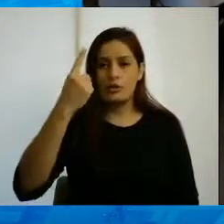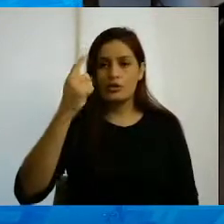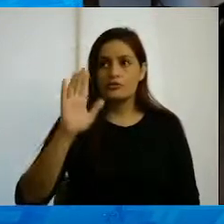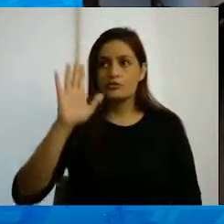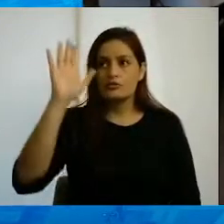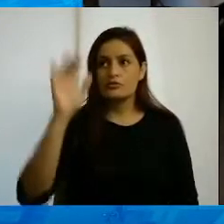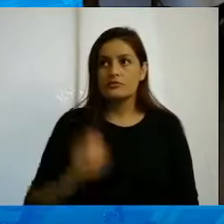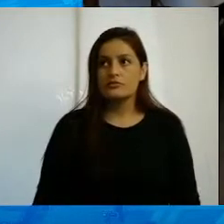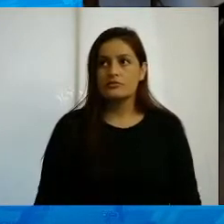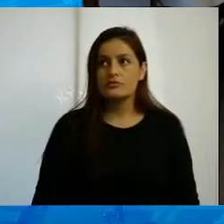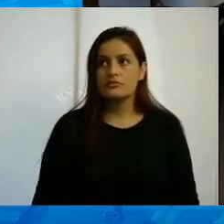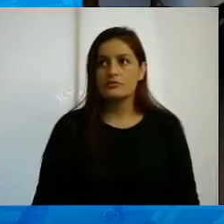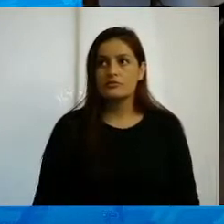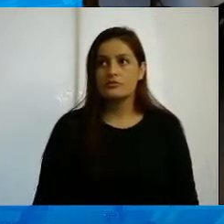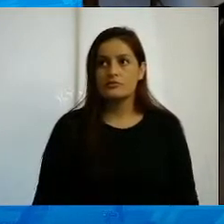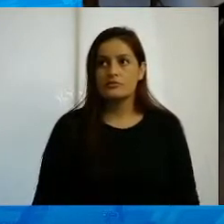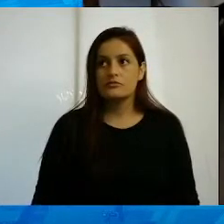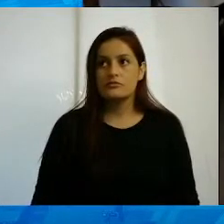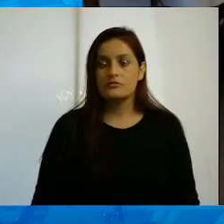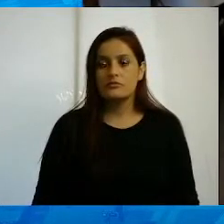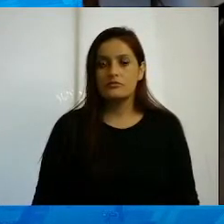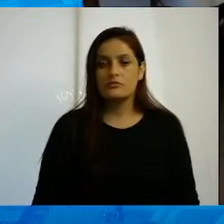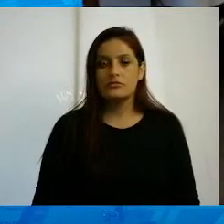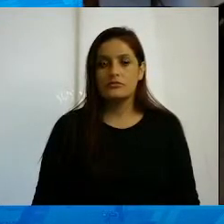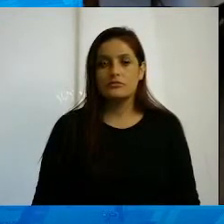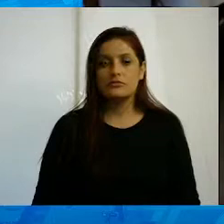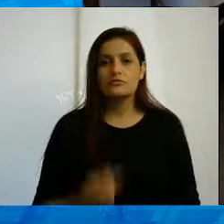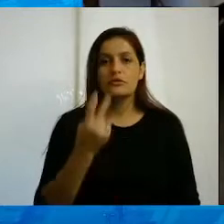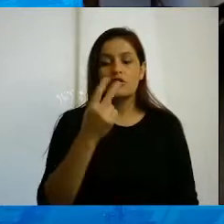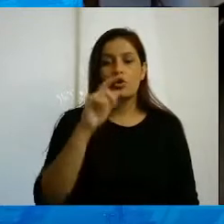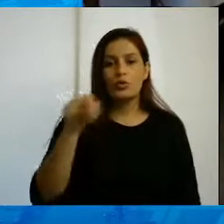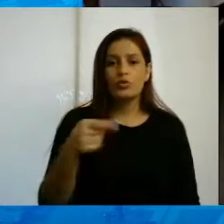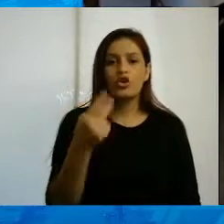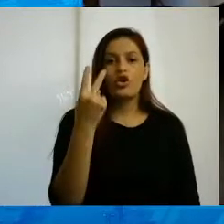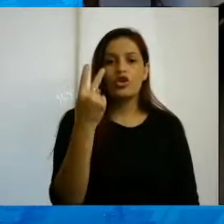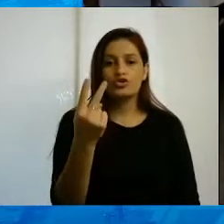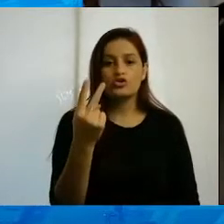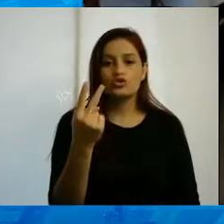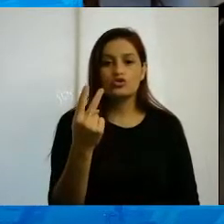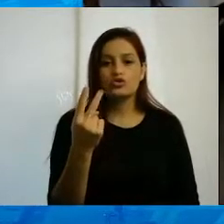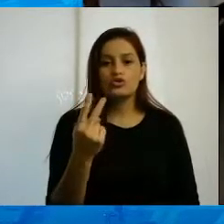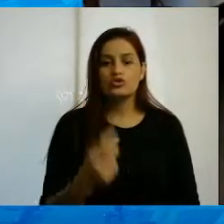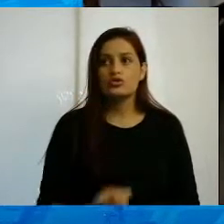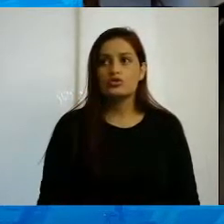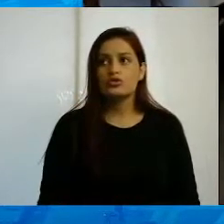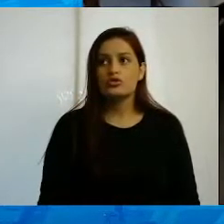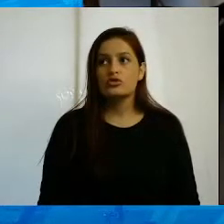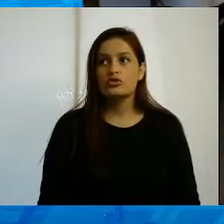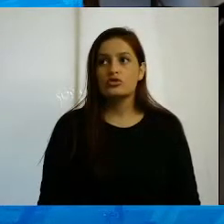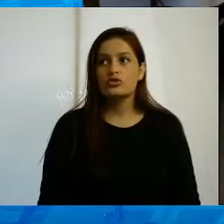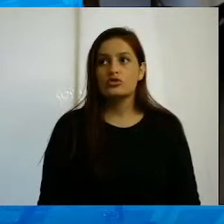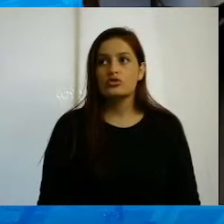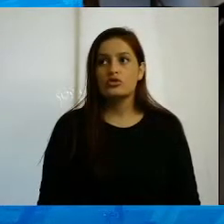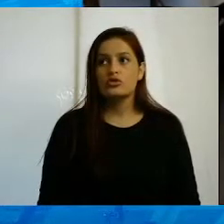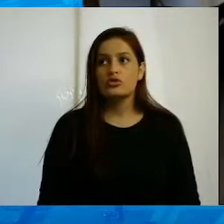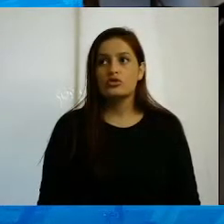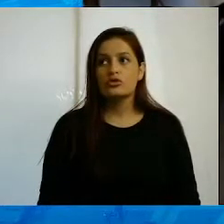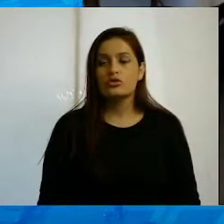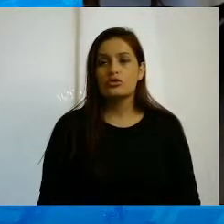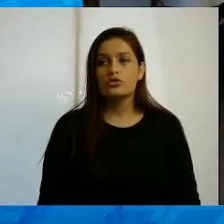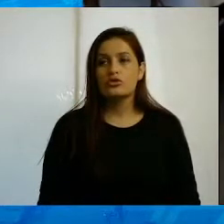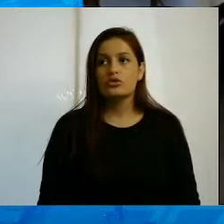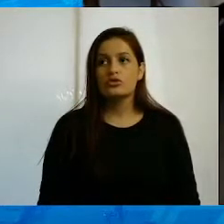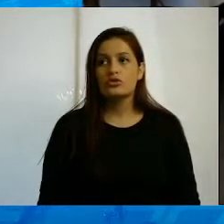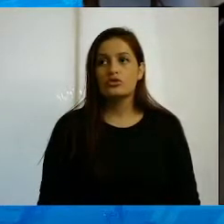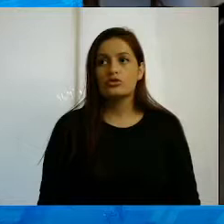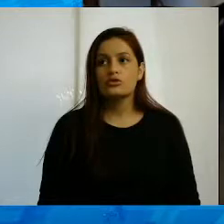Antes del punto vario quisiera comentar la correspondencia en dos puntos, en el 2.2. ¿Concejal? Sí. Hacía mención eso, de que la